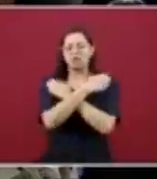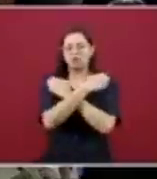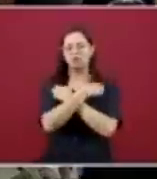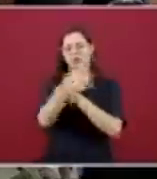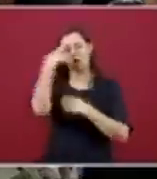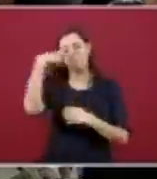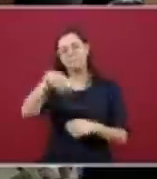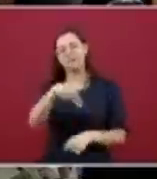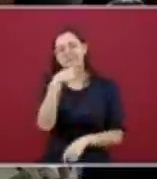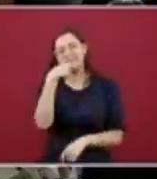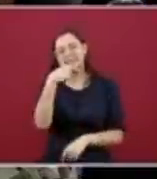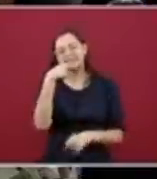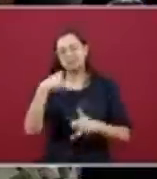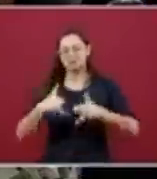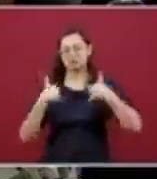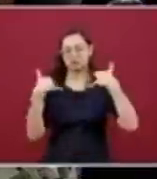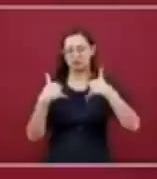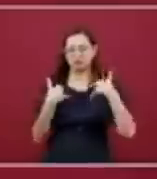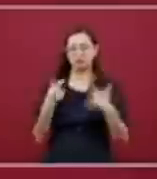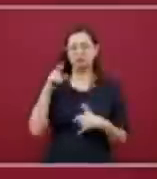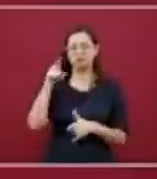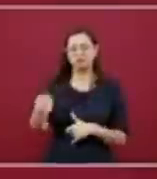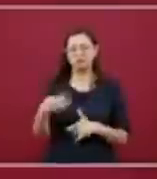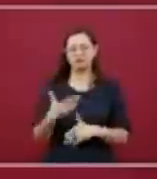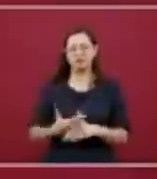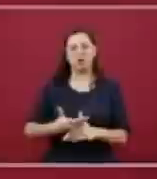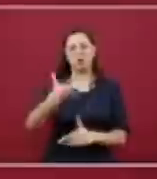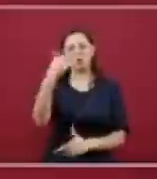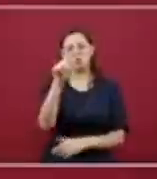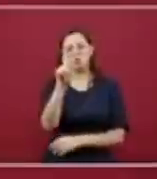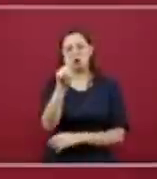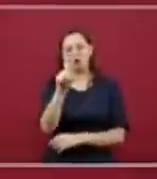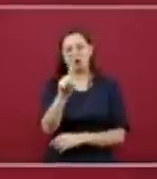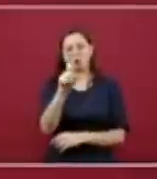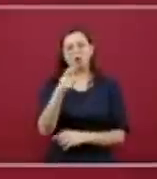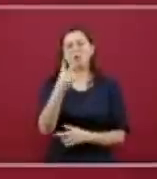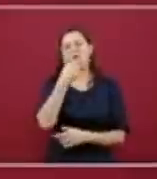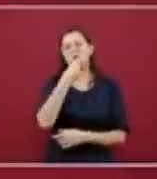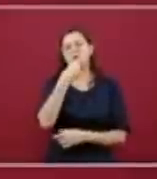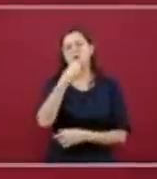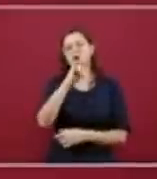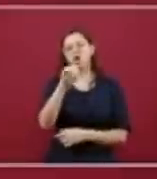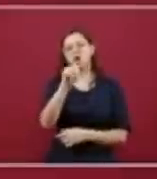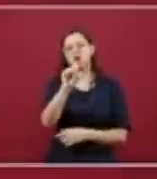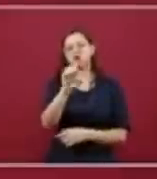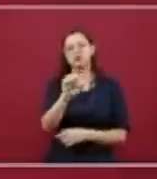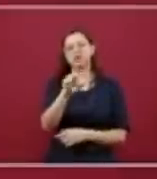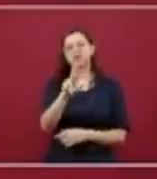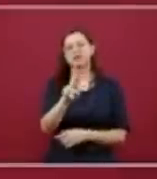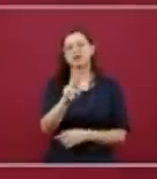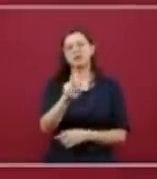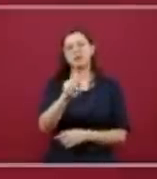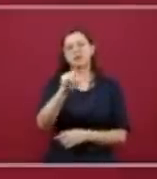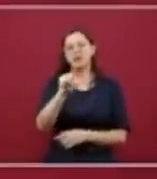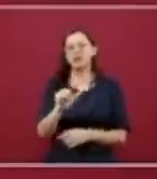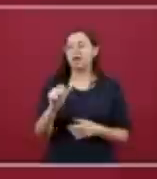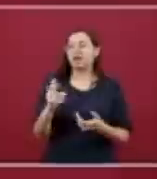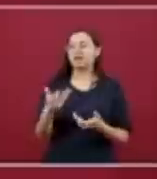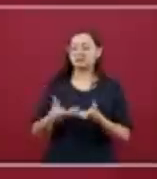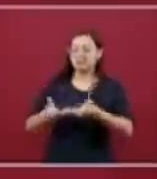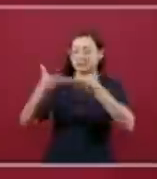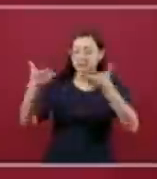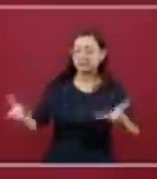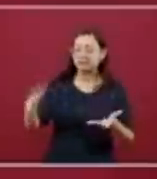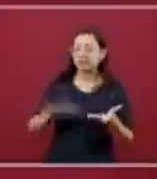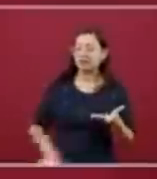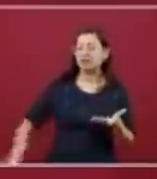jóvenes llamado Muros de Agua José Revueltas, ubicado en un área nacional de inmensa